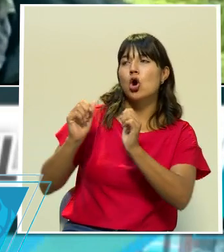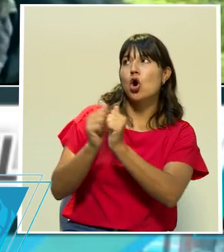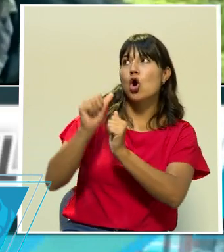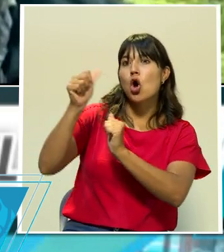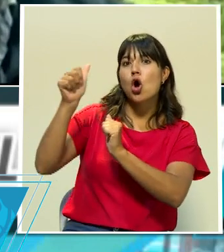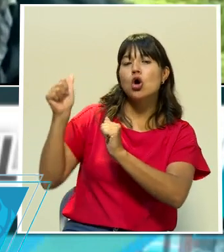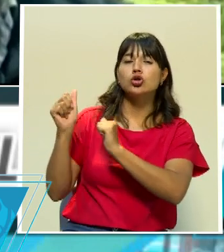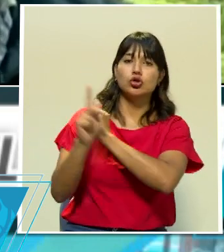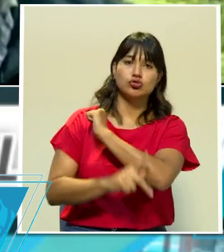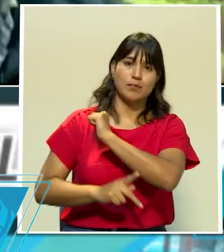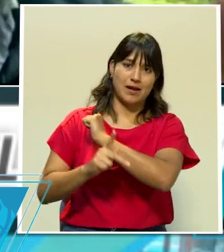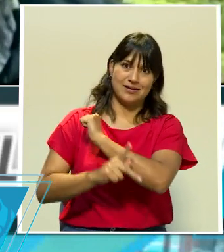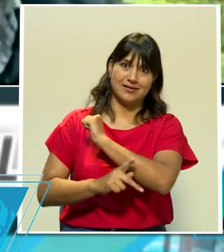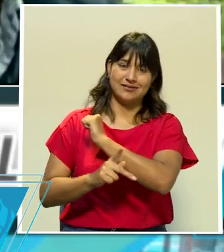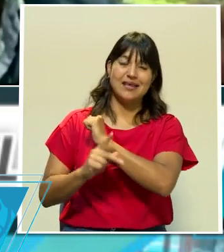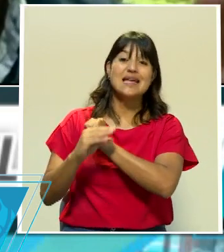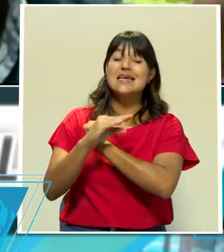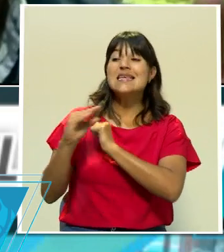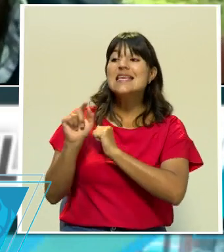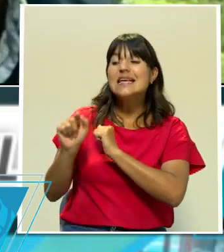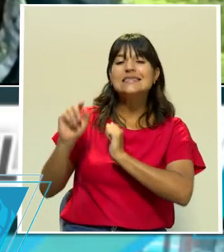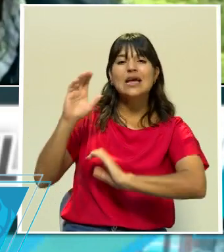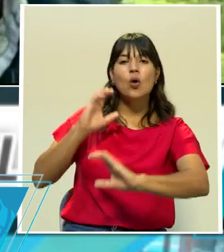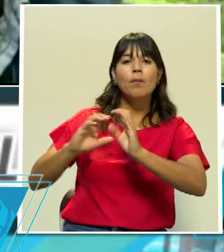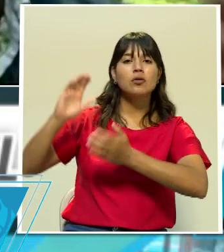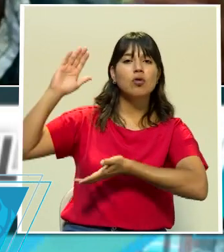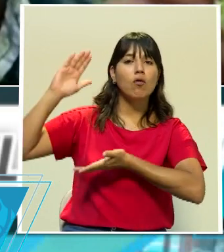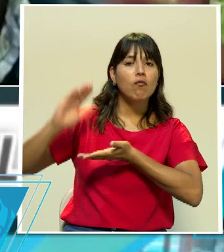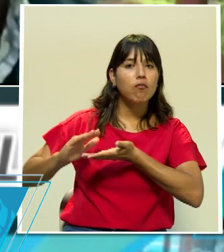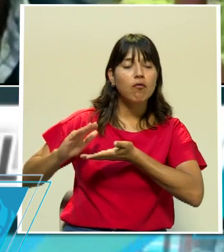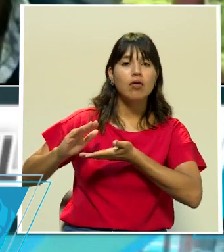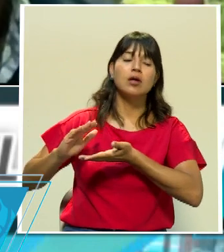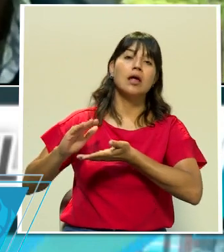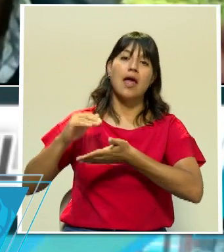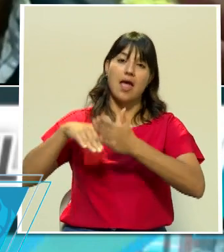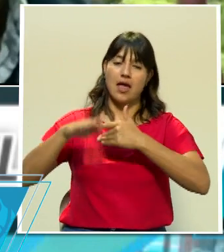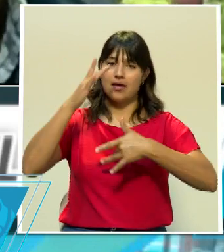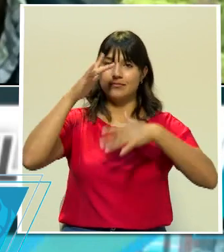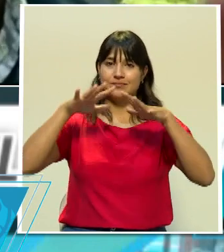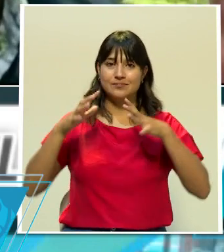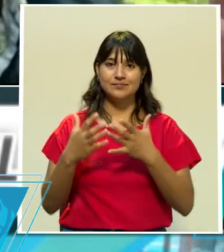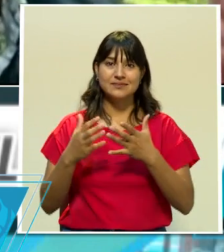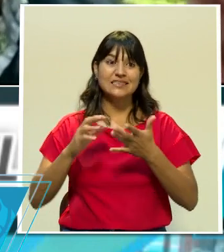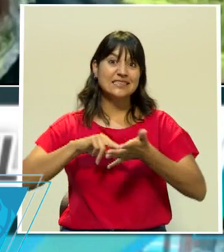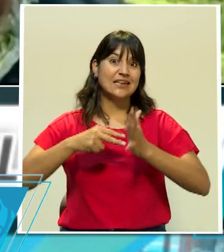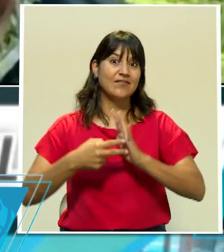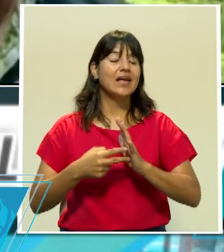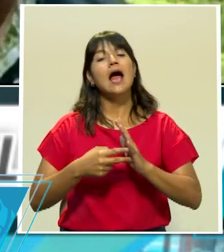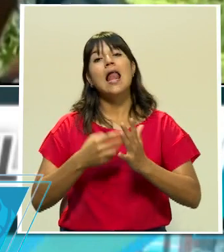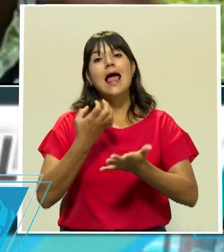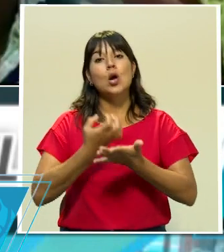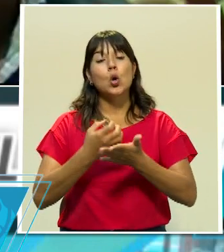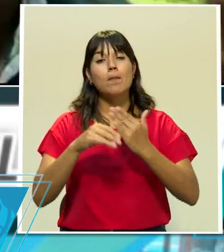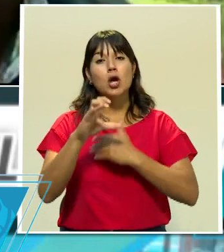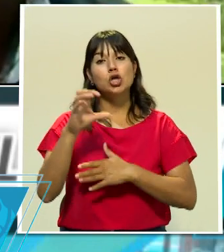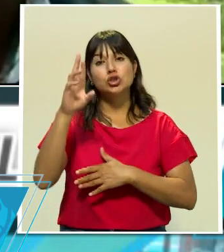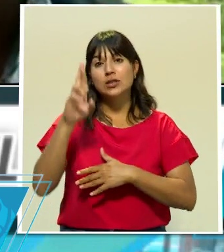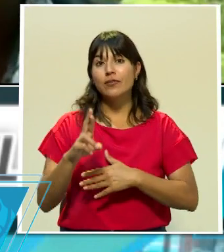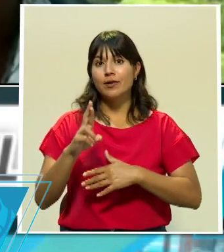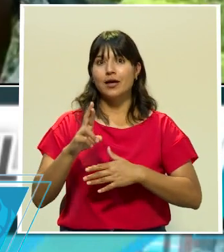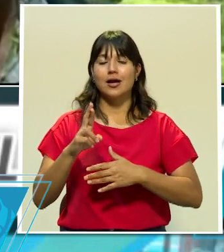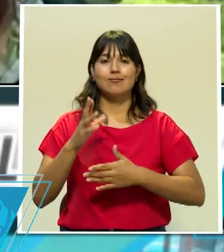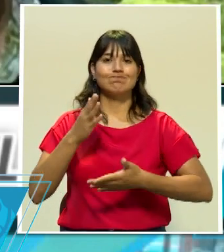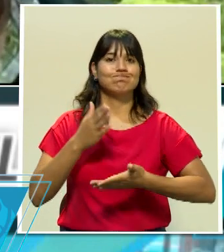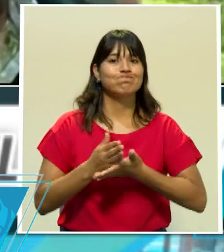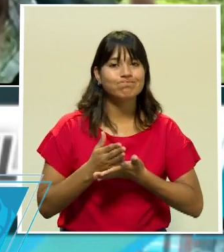el comercio y en general la actividad económica del país se contrae. Se contrae en los sectores